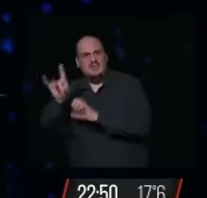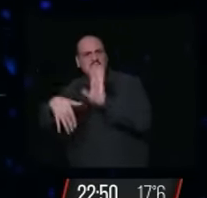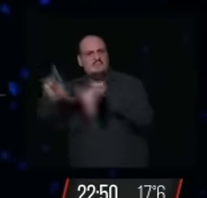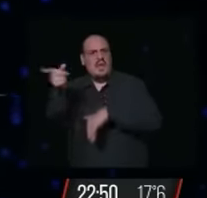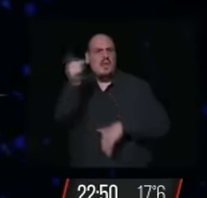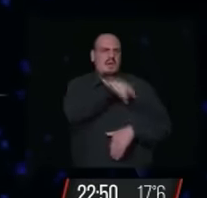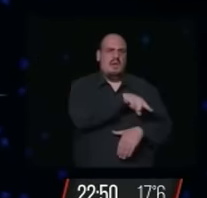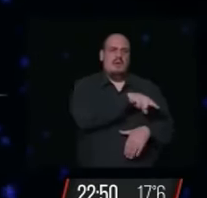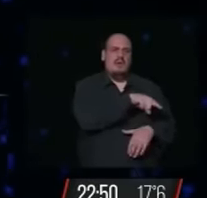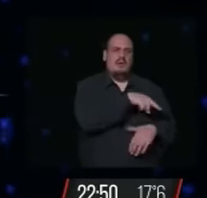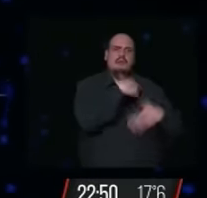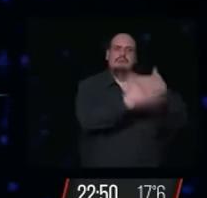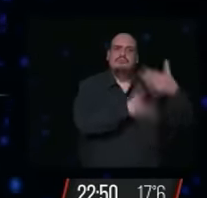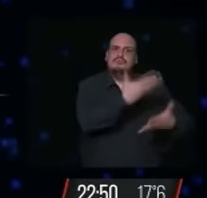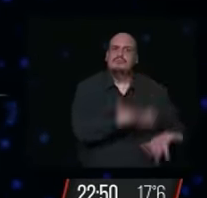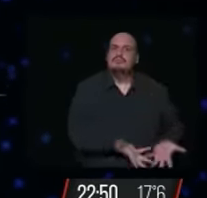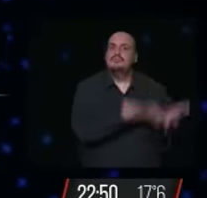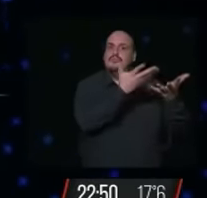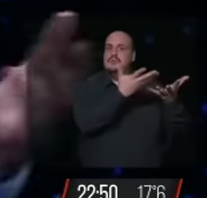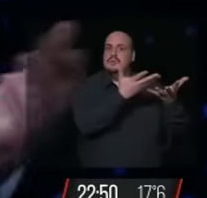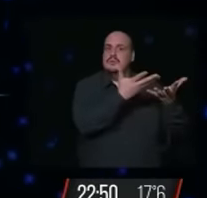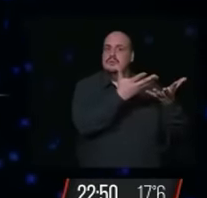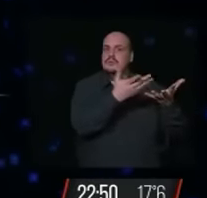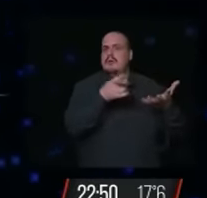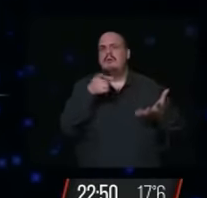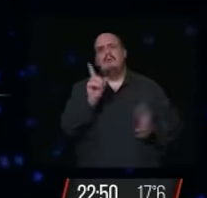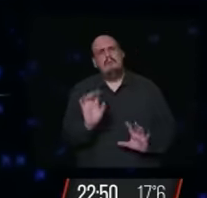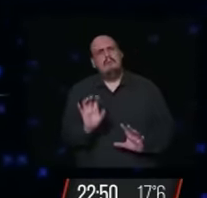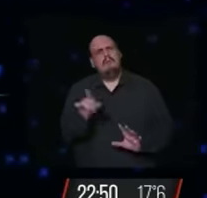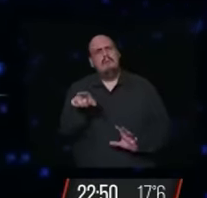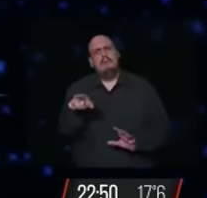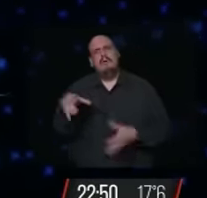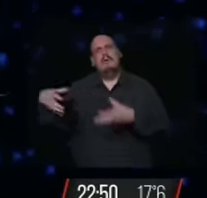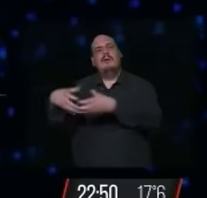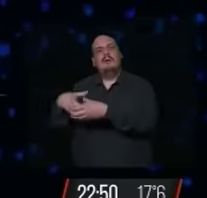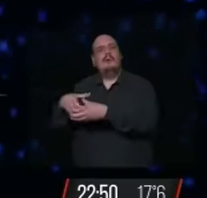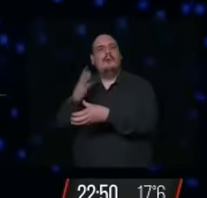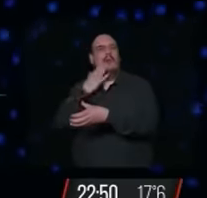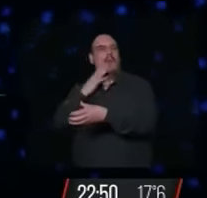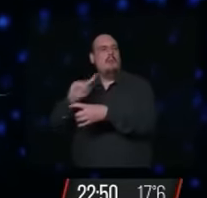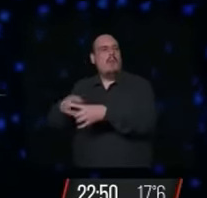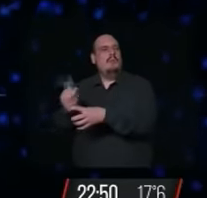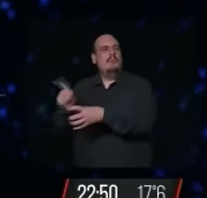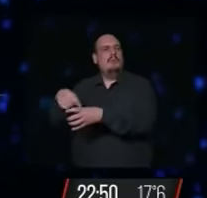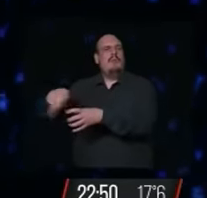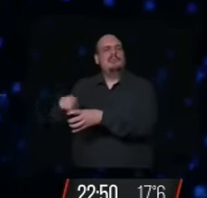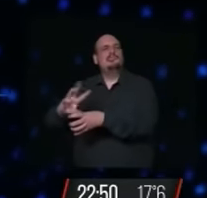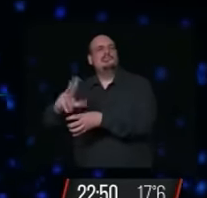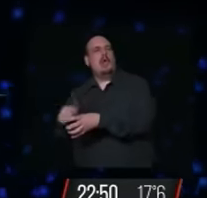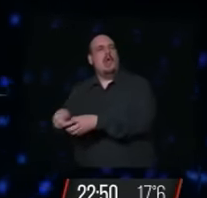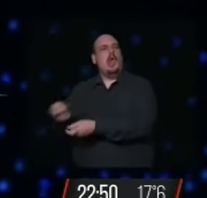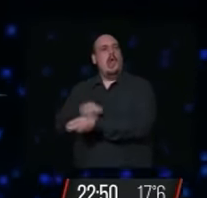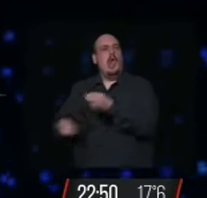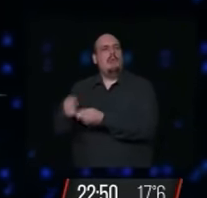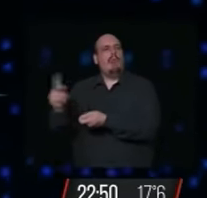empleo o preferís el crecimiento económico, si querés seguir sosteniendo a esta casta política chorra, corrupta, parasitaria